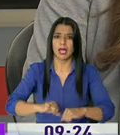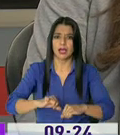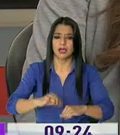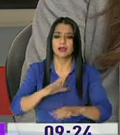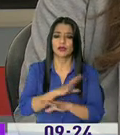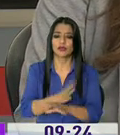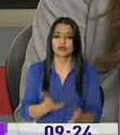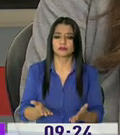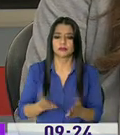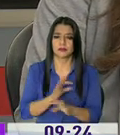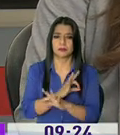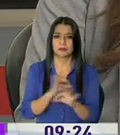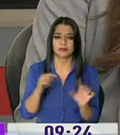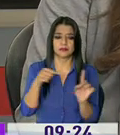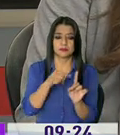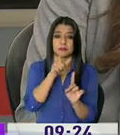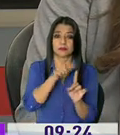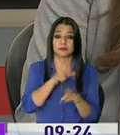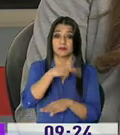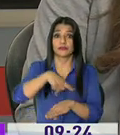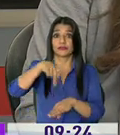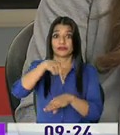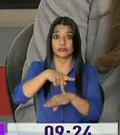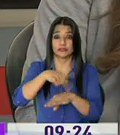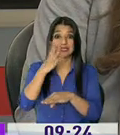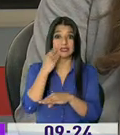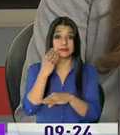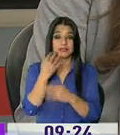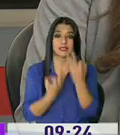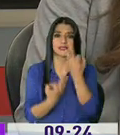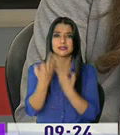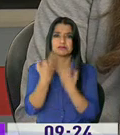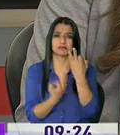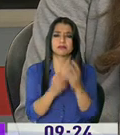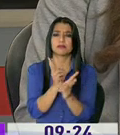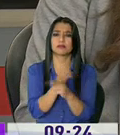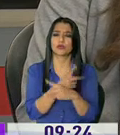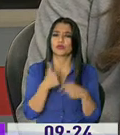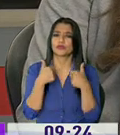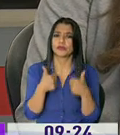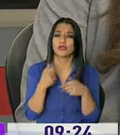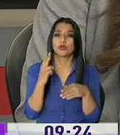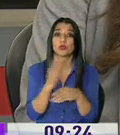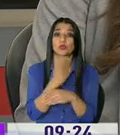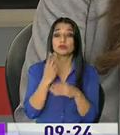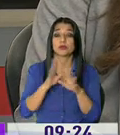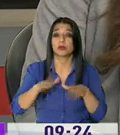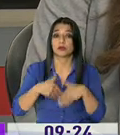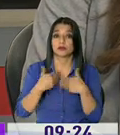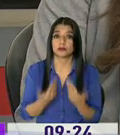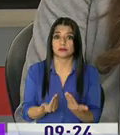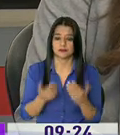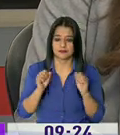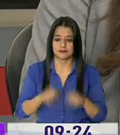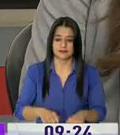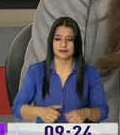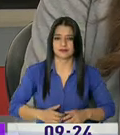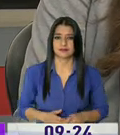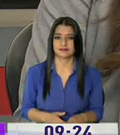continuación, un especialista explica cuáles son los productos recomendados y de qué manera deben utilizarse.